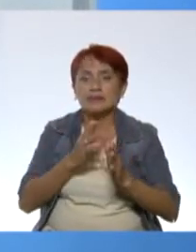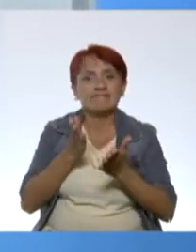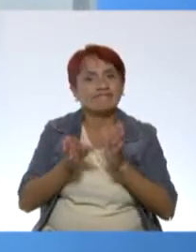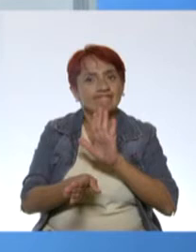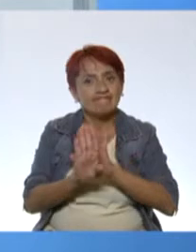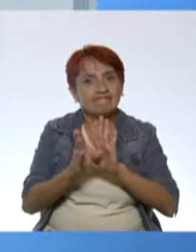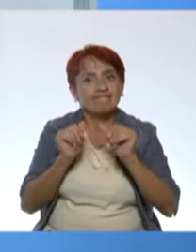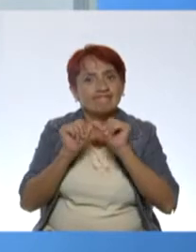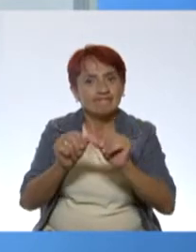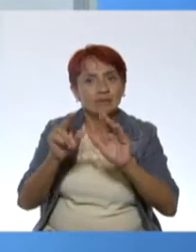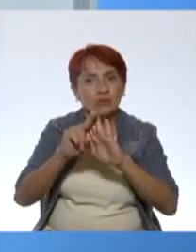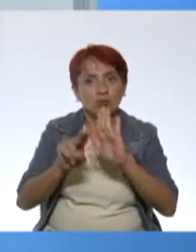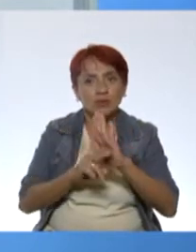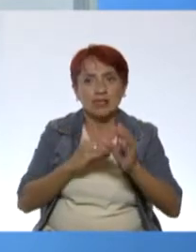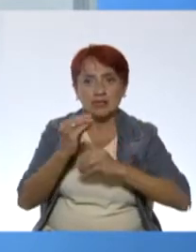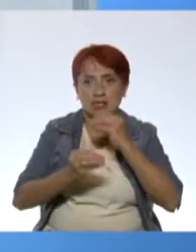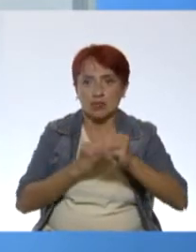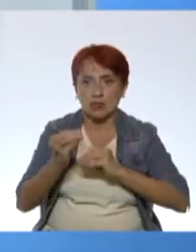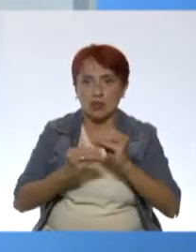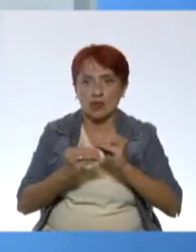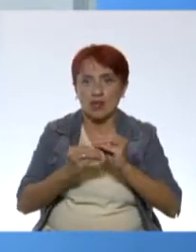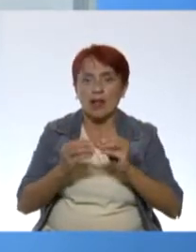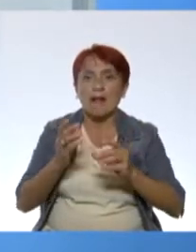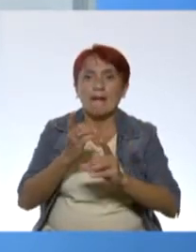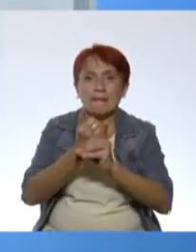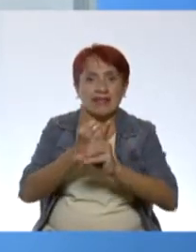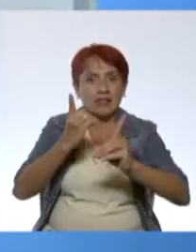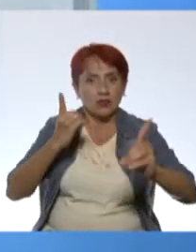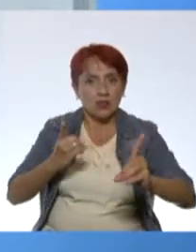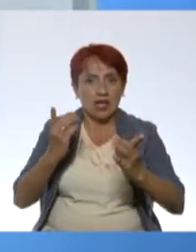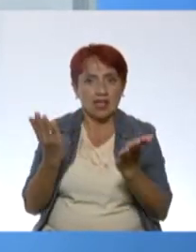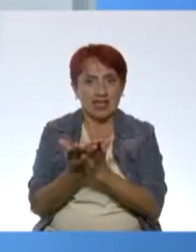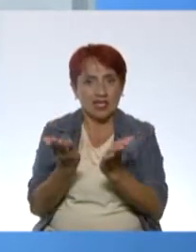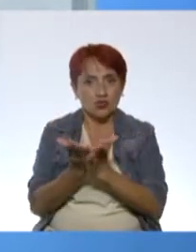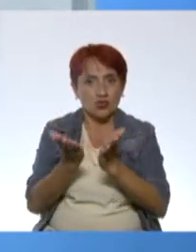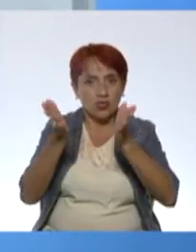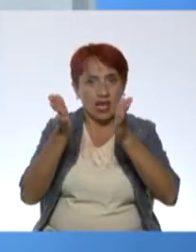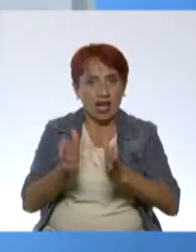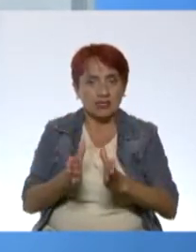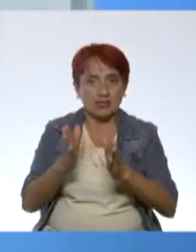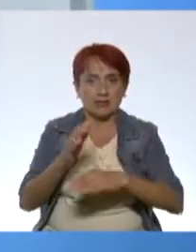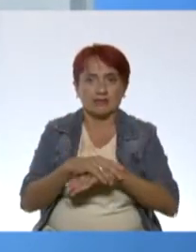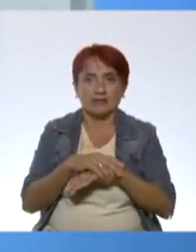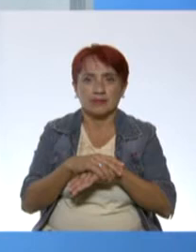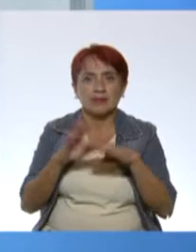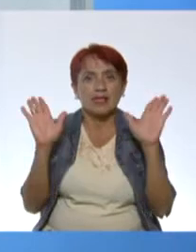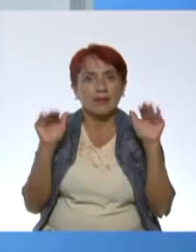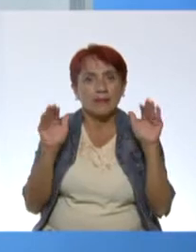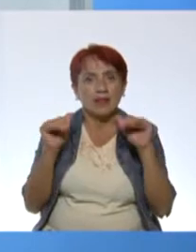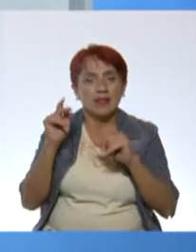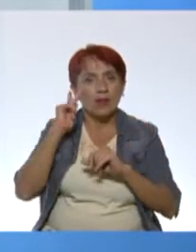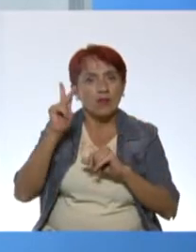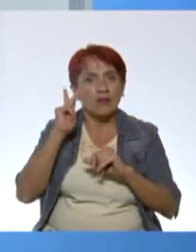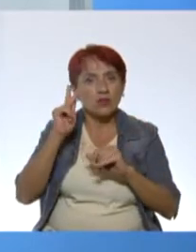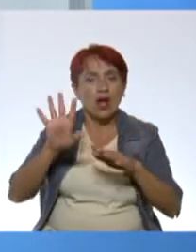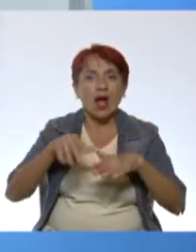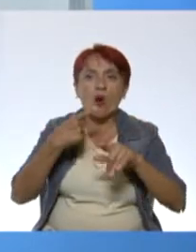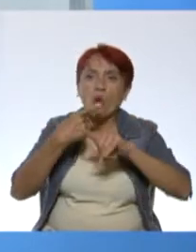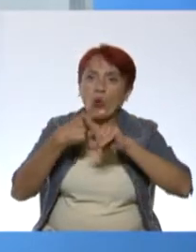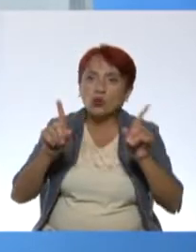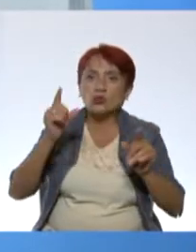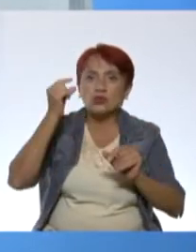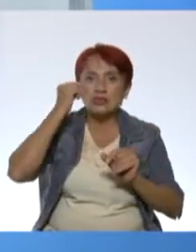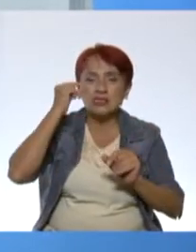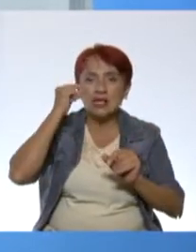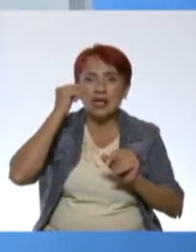manera cabal con lo que estamos haciendo, manteniendo nuestra postura de estudiantes, ¿ok? Se despide de ustedes,